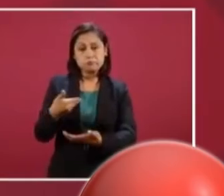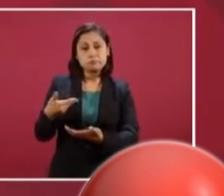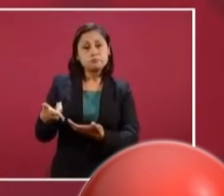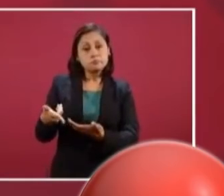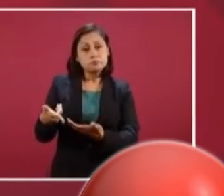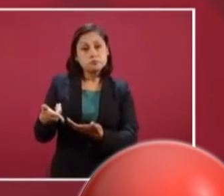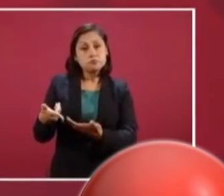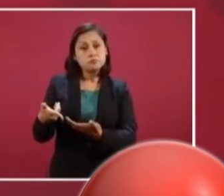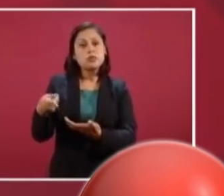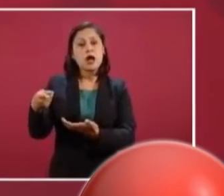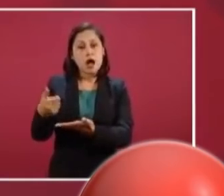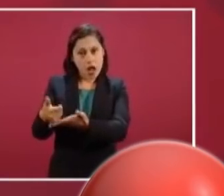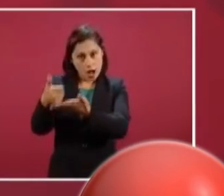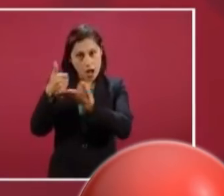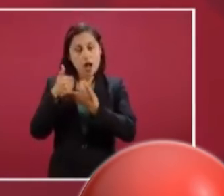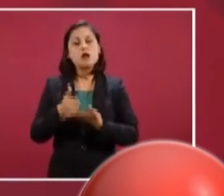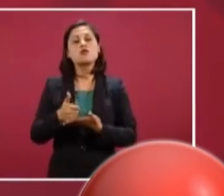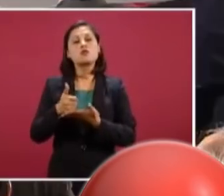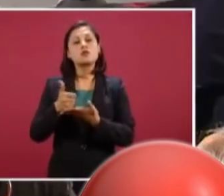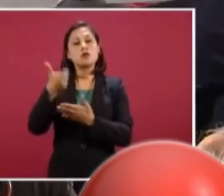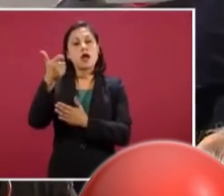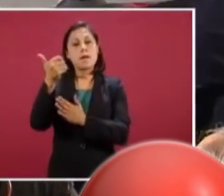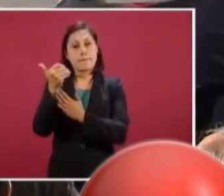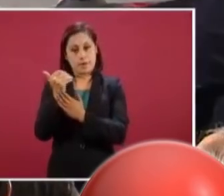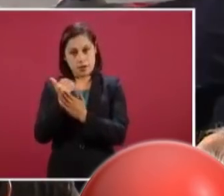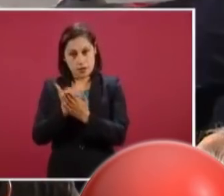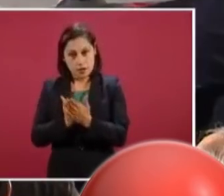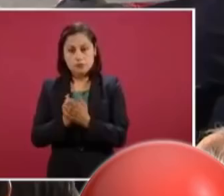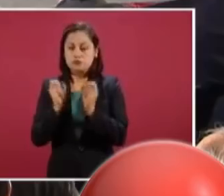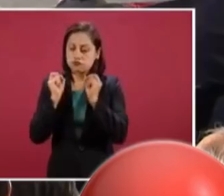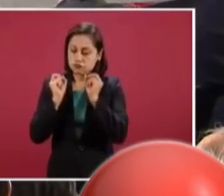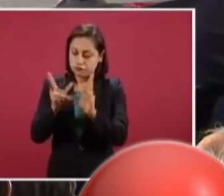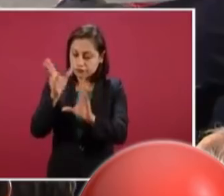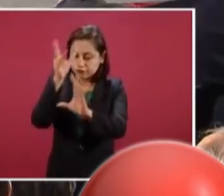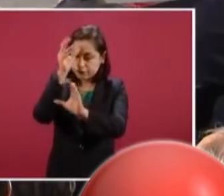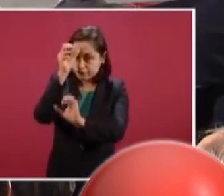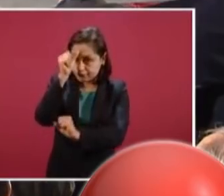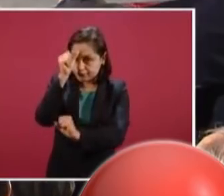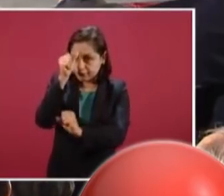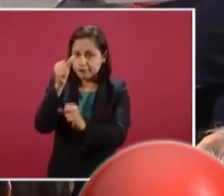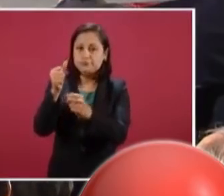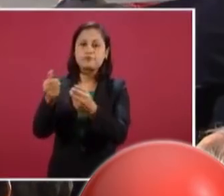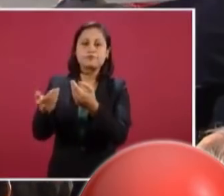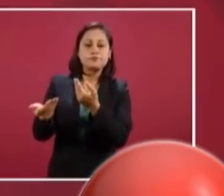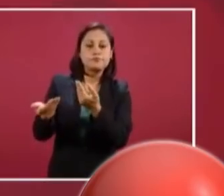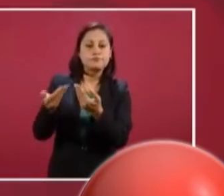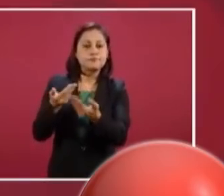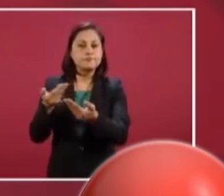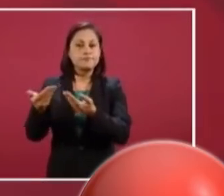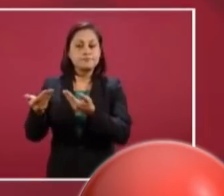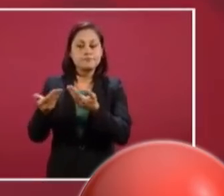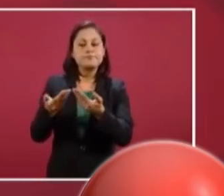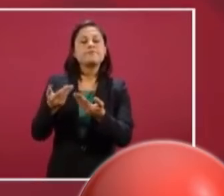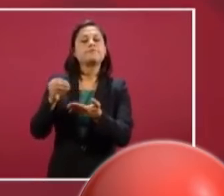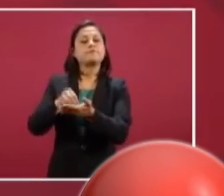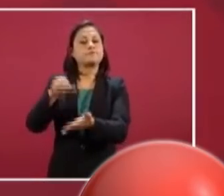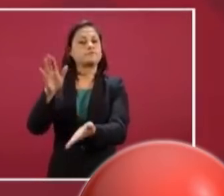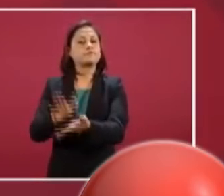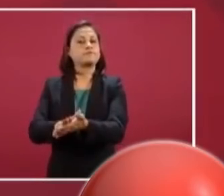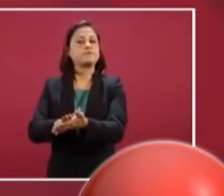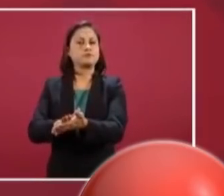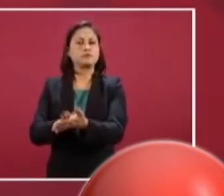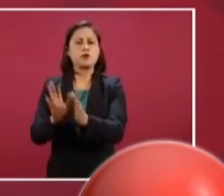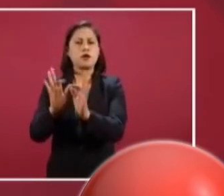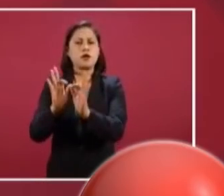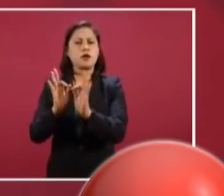una reducción en el cobro de las tarifas y se llegó a un acuerdo en